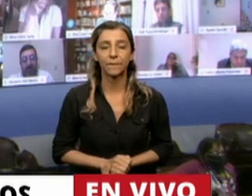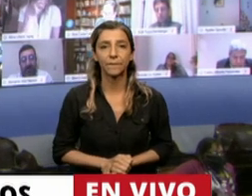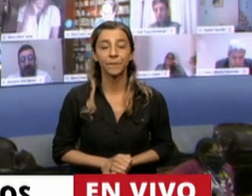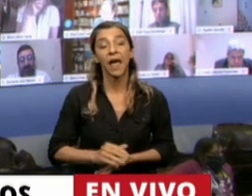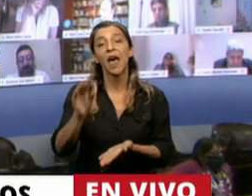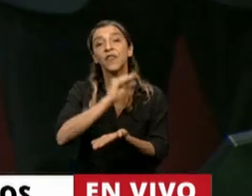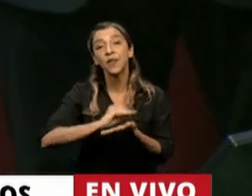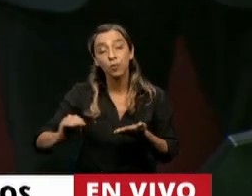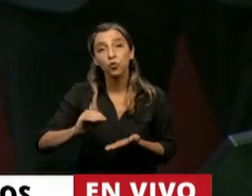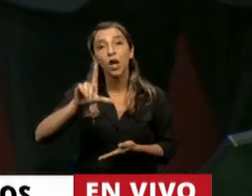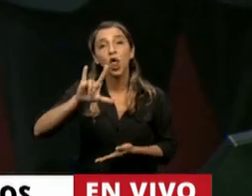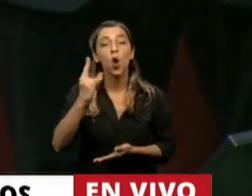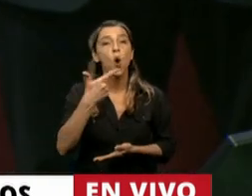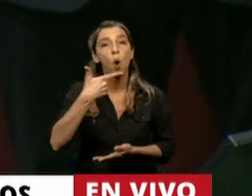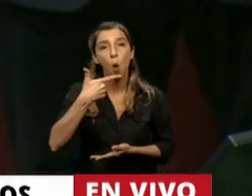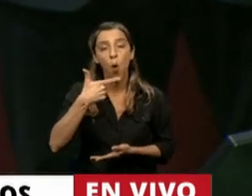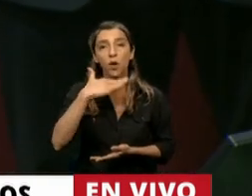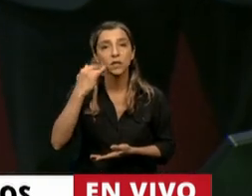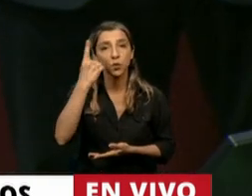diputado Luis Alfredo